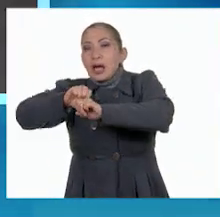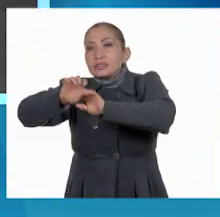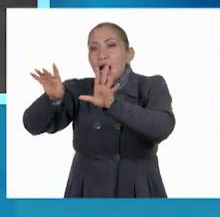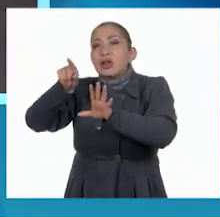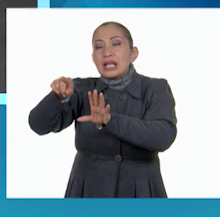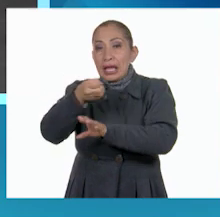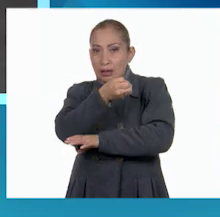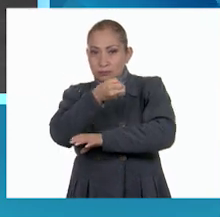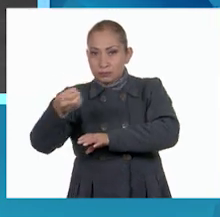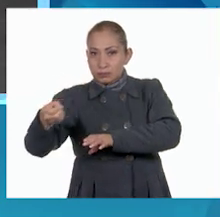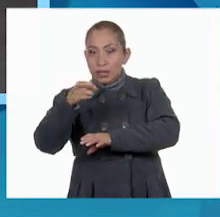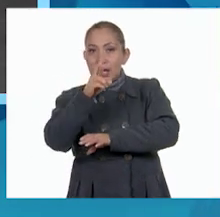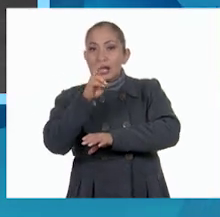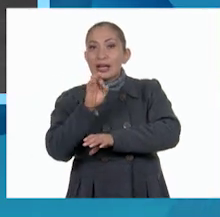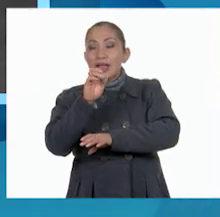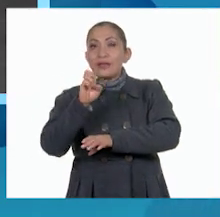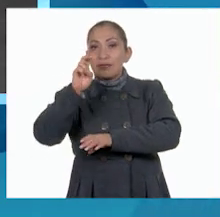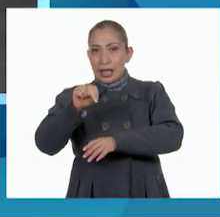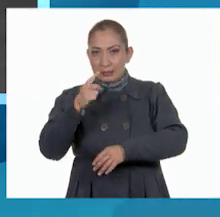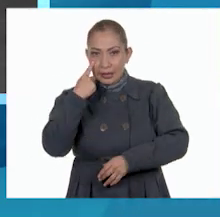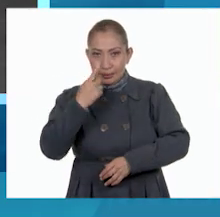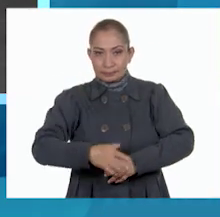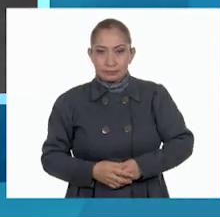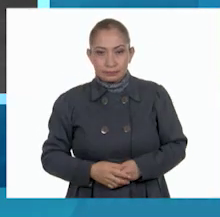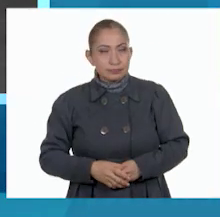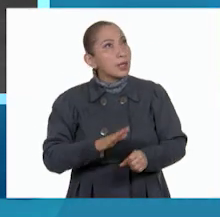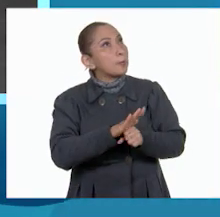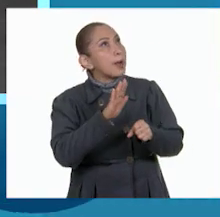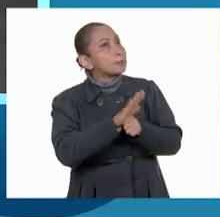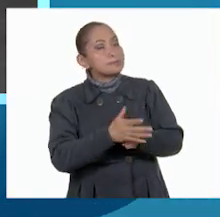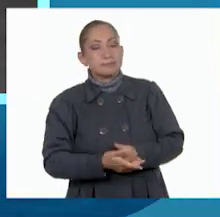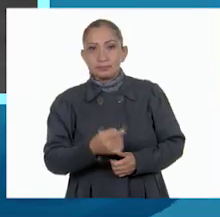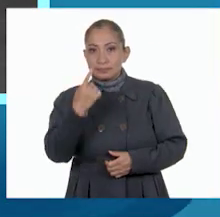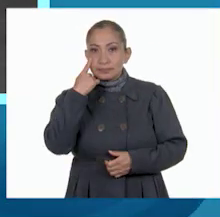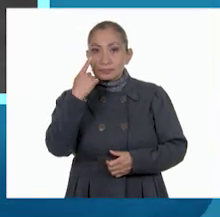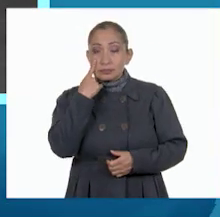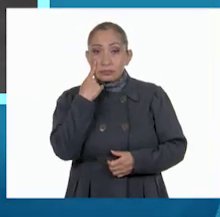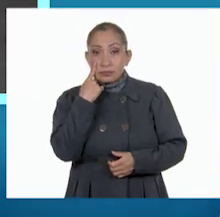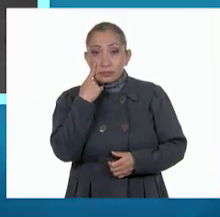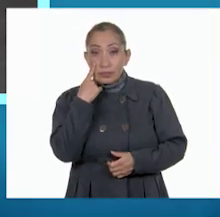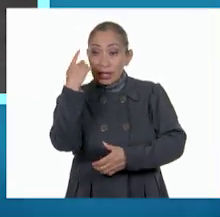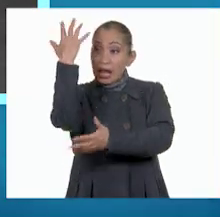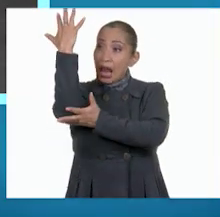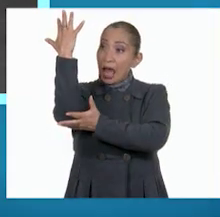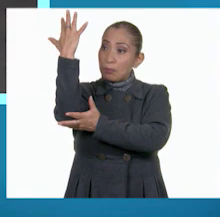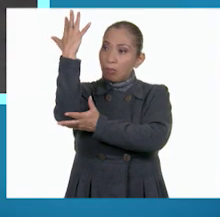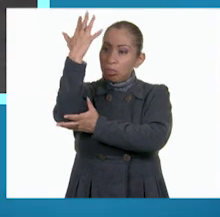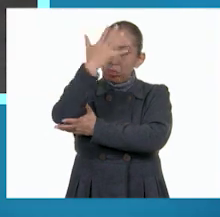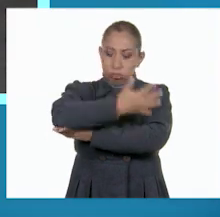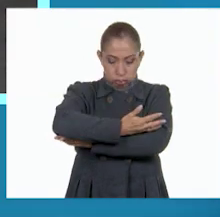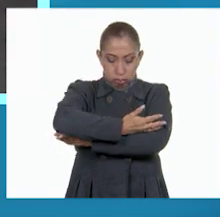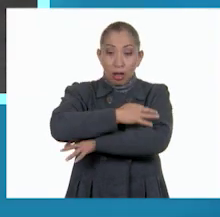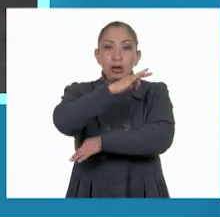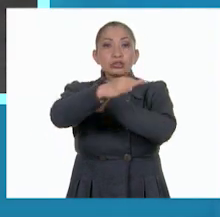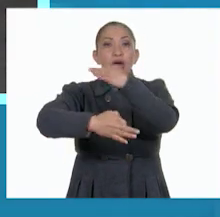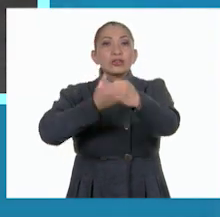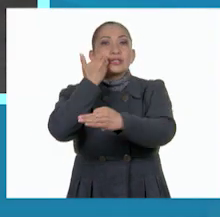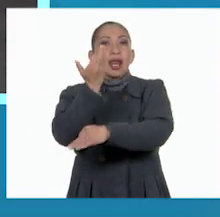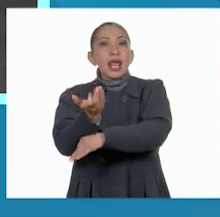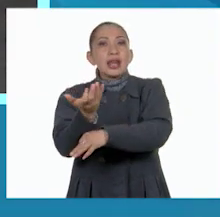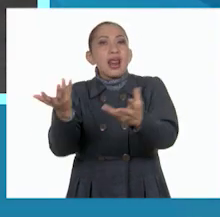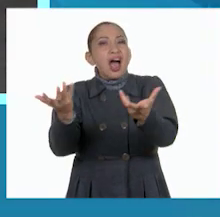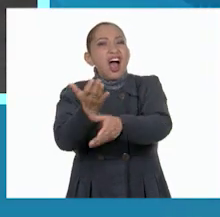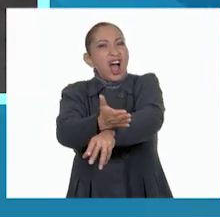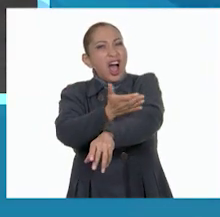siguiente refrán. A ver, ¿cuál, María? Es, del árbol caído, todos quieren hacer leña.